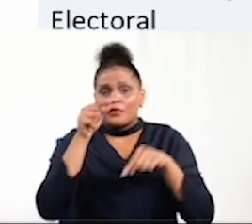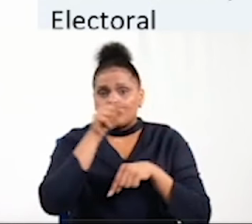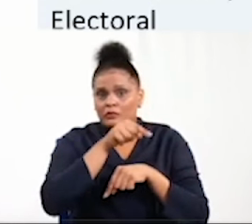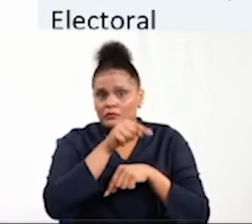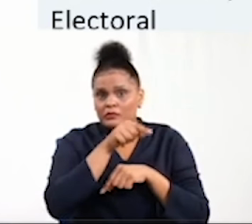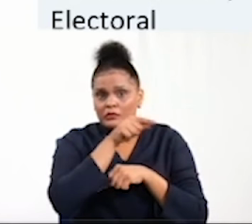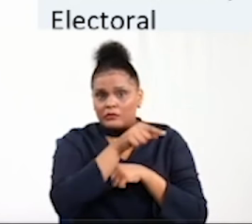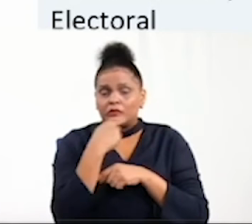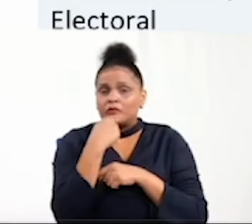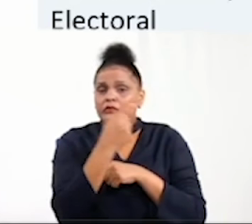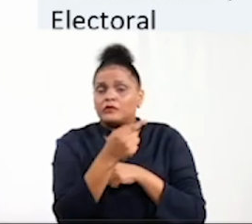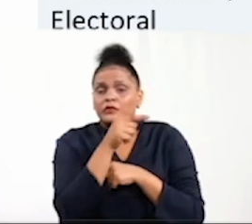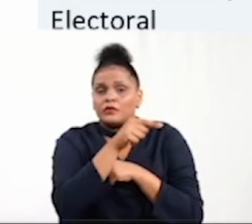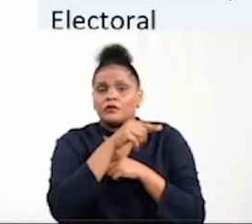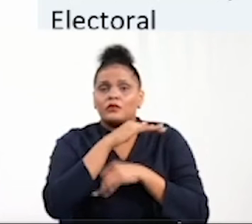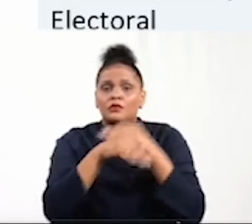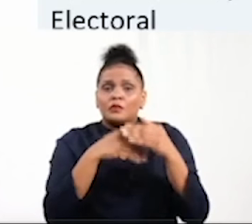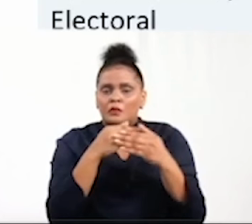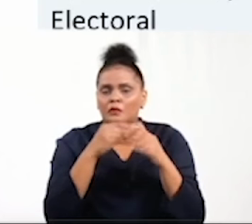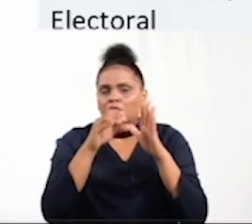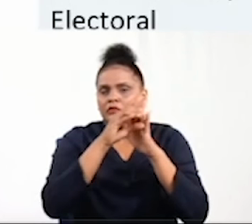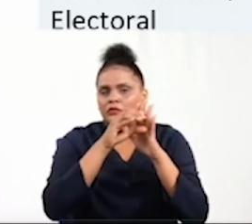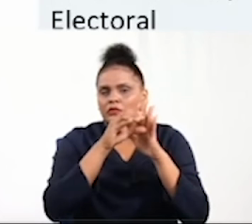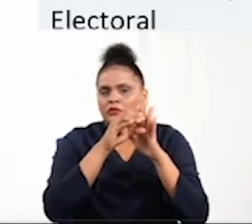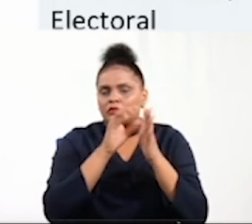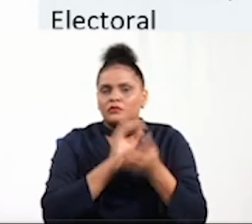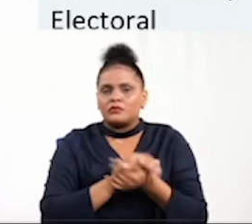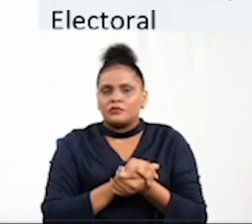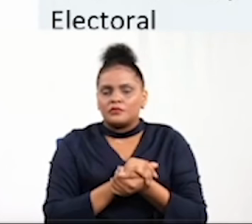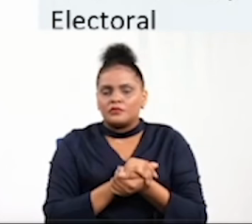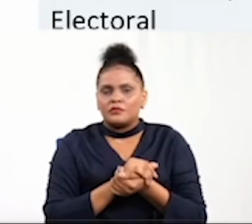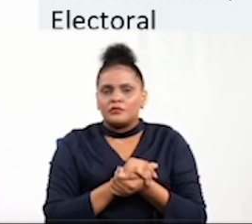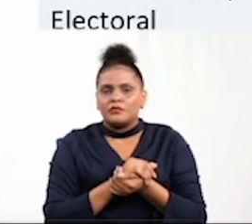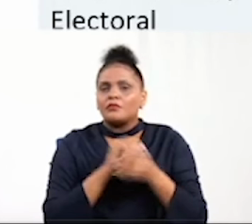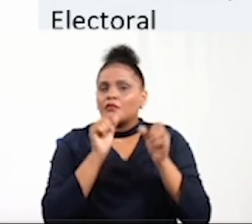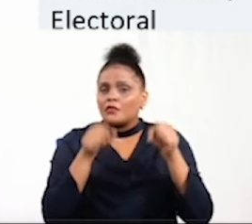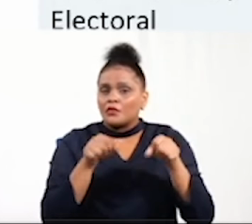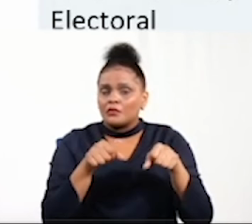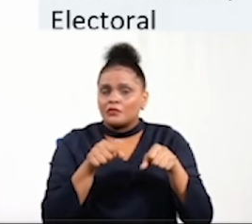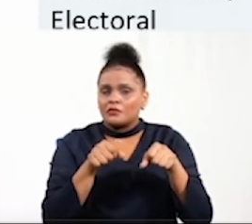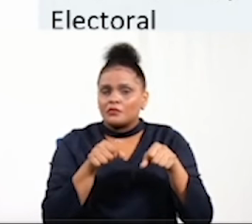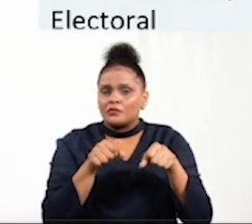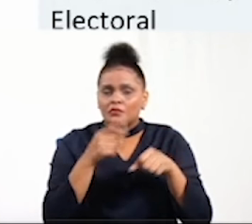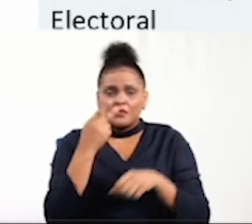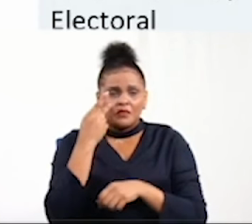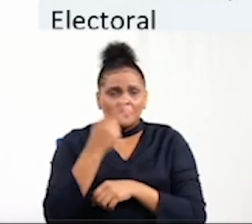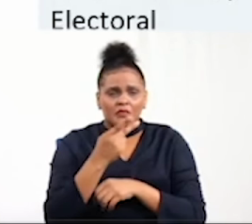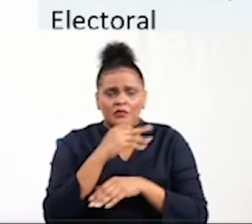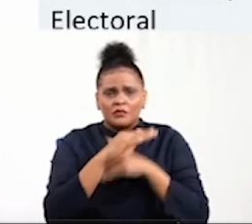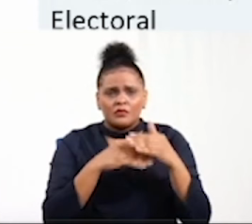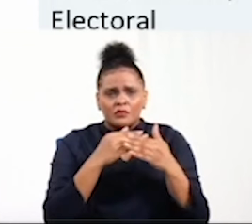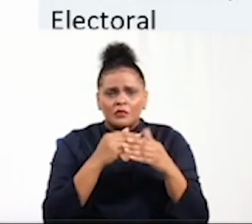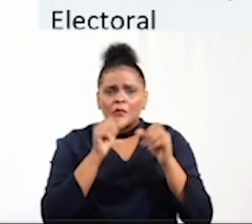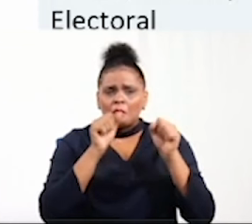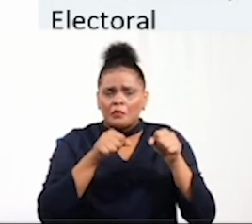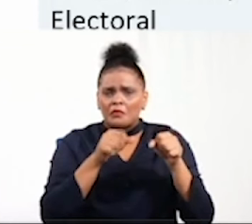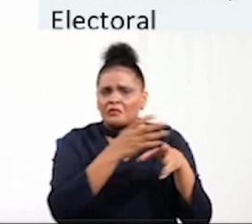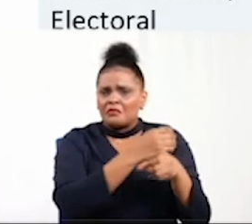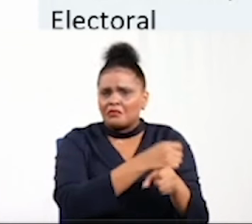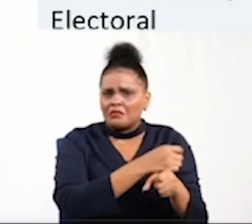he comentado lo que medimos es el acceso no en primer lugar primero el acceso a las nominaciones y aquí vemos graves déficits en el caso